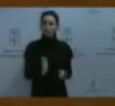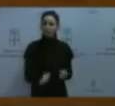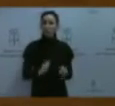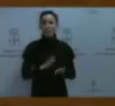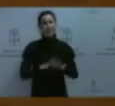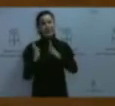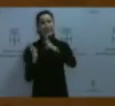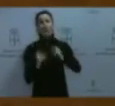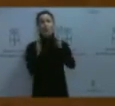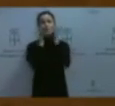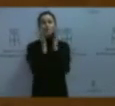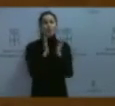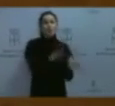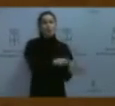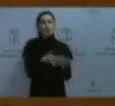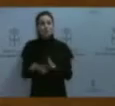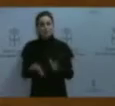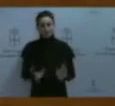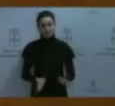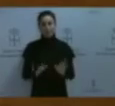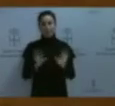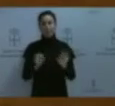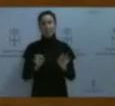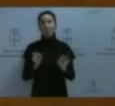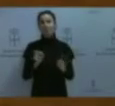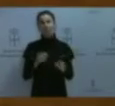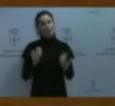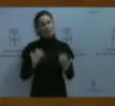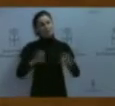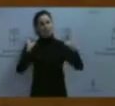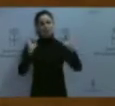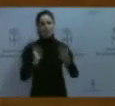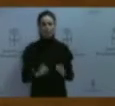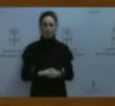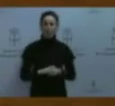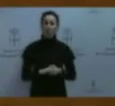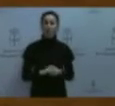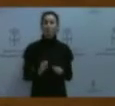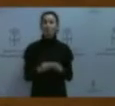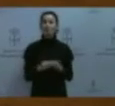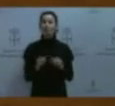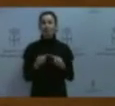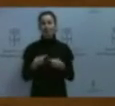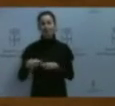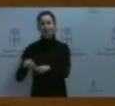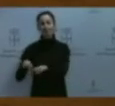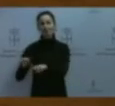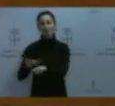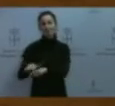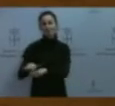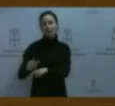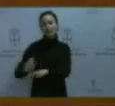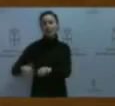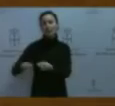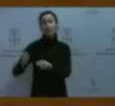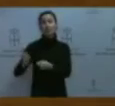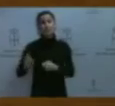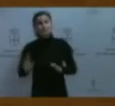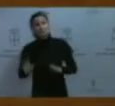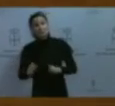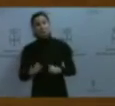grueso. Como poco debería resultarnos curioso que se use prácticamente en exclusiva en Avilés, aunque bueno, o sea,